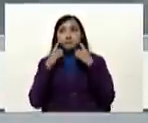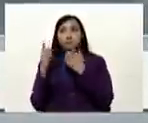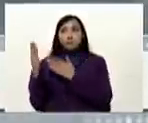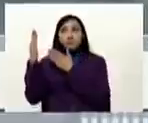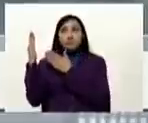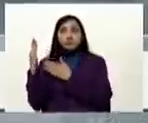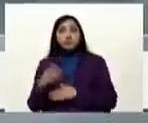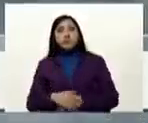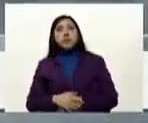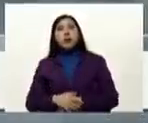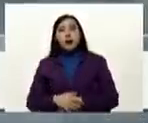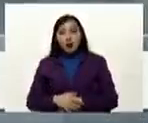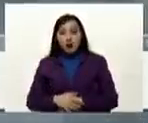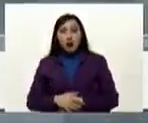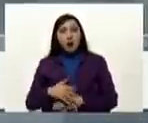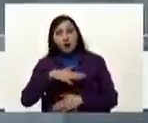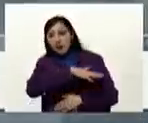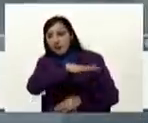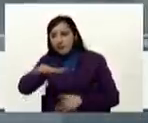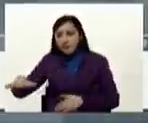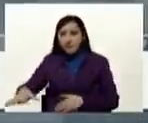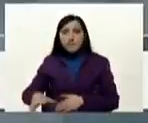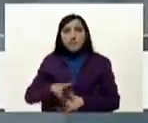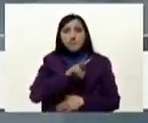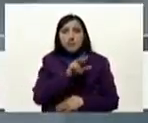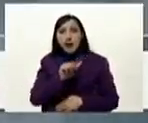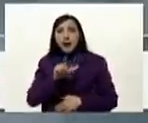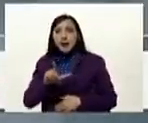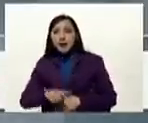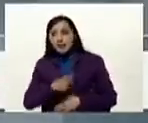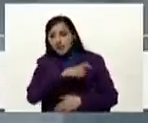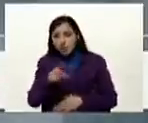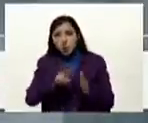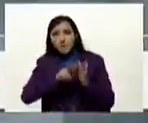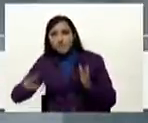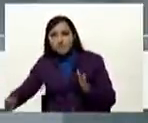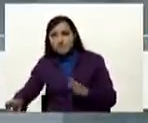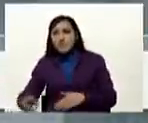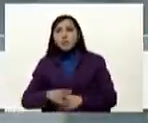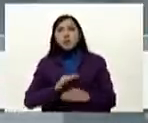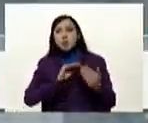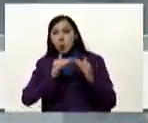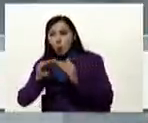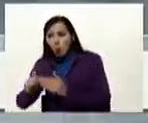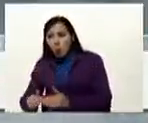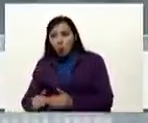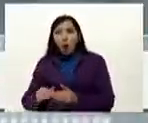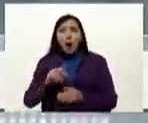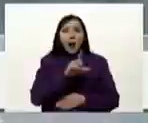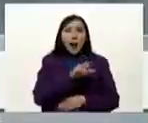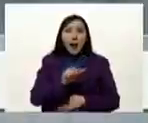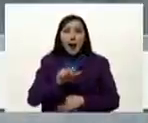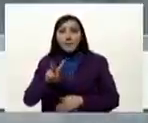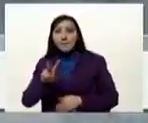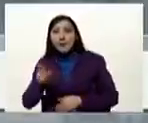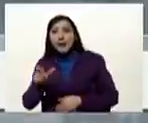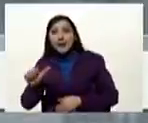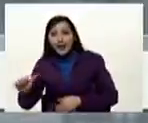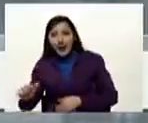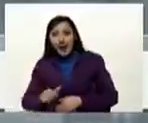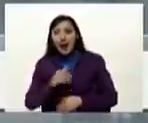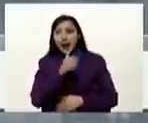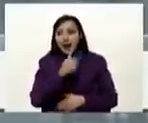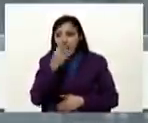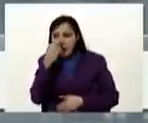Valle Alegre, mi saludo a la gente, vecinos y vecinas de Valle Alegre. Parroquia La Vega, casa